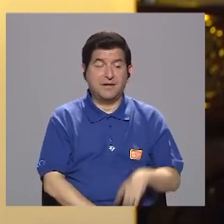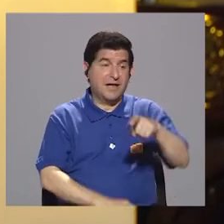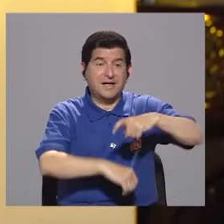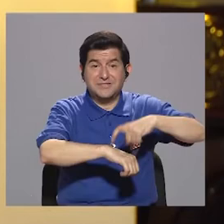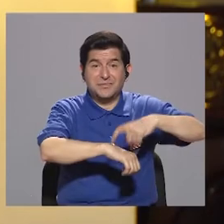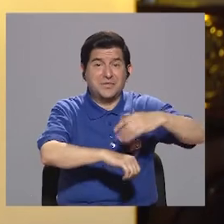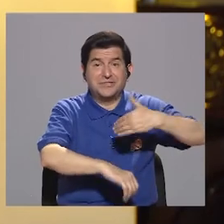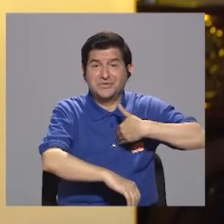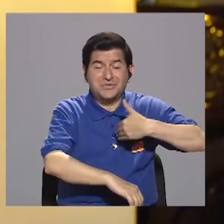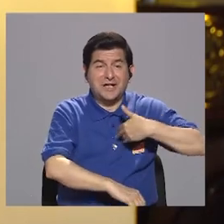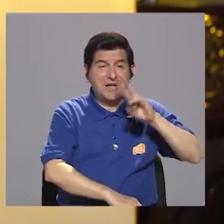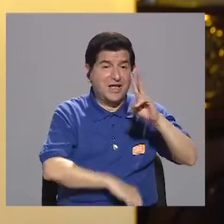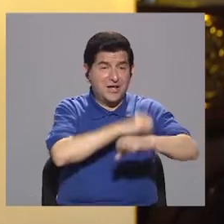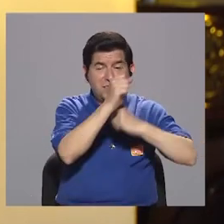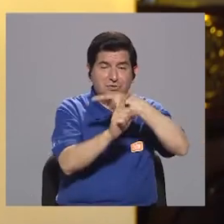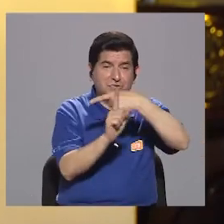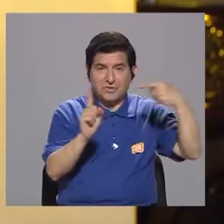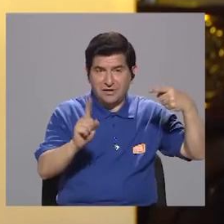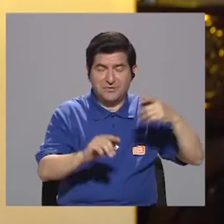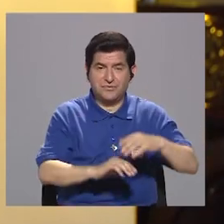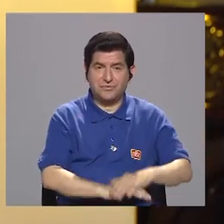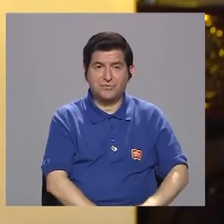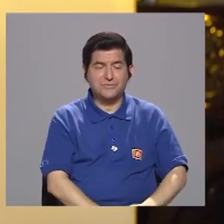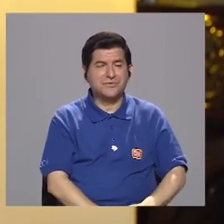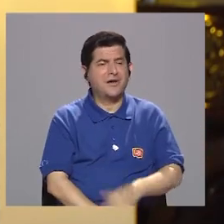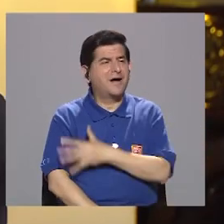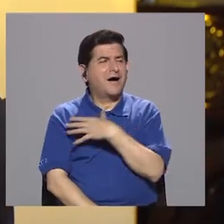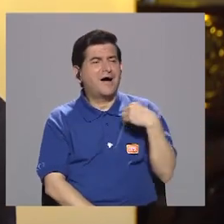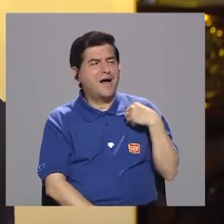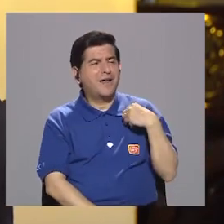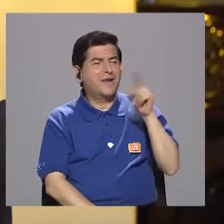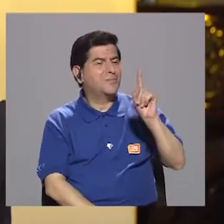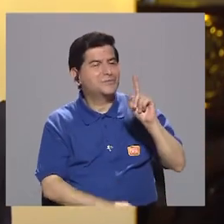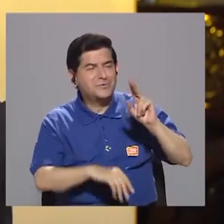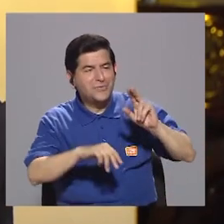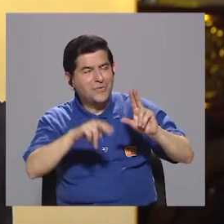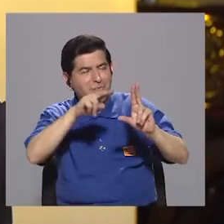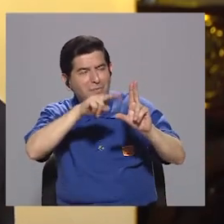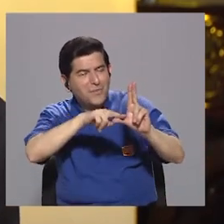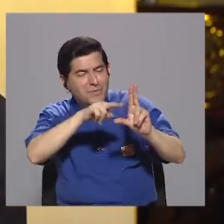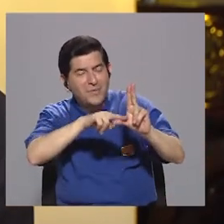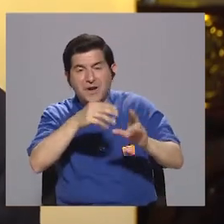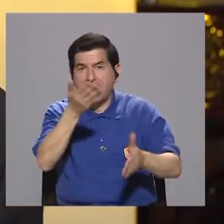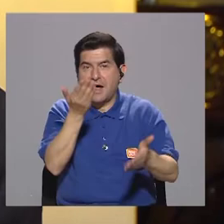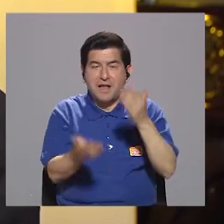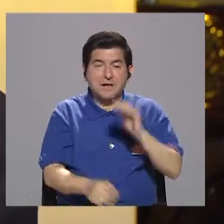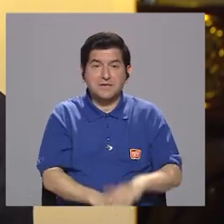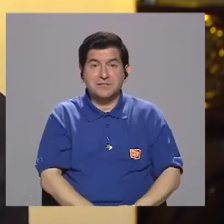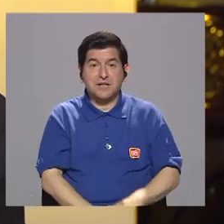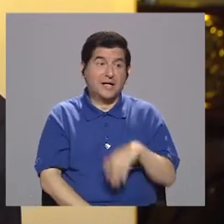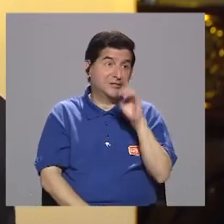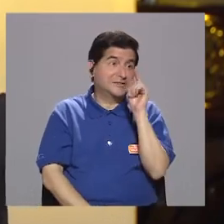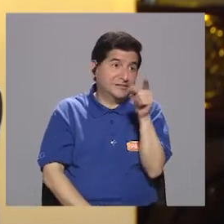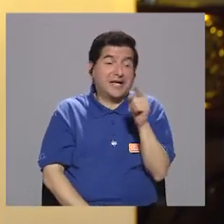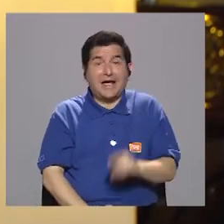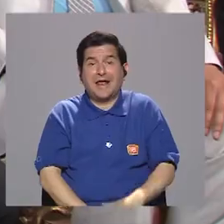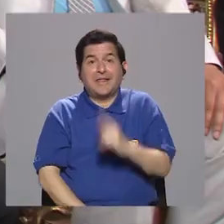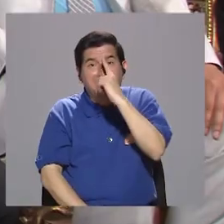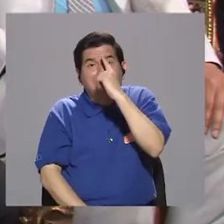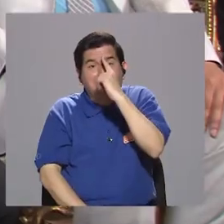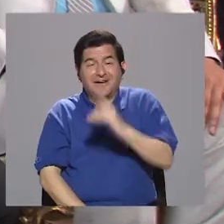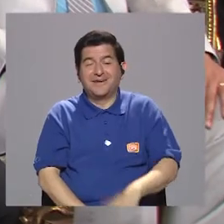momento tenía 2 años y medio, le gustó una sillita, que posiblemente era de Rafael Ángel.